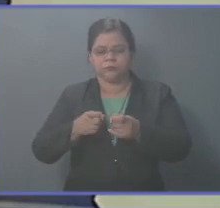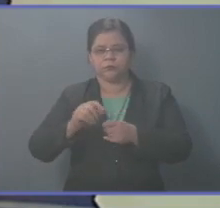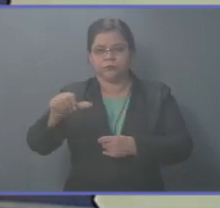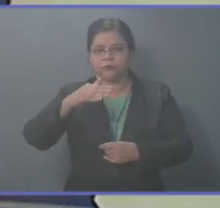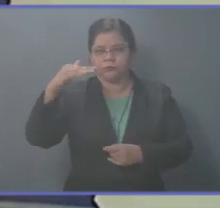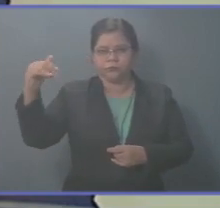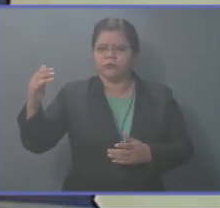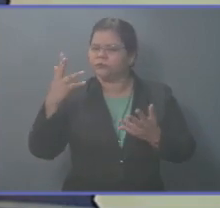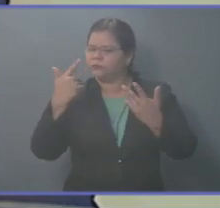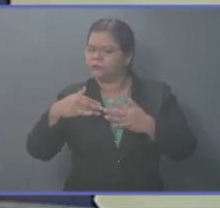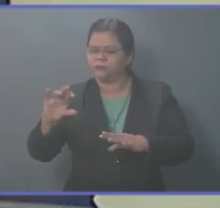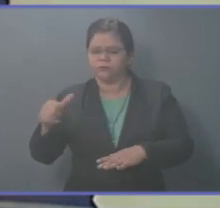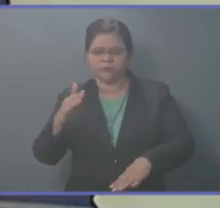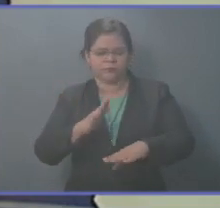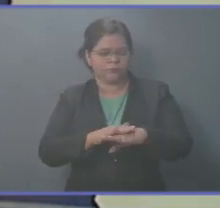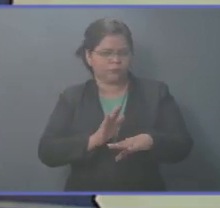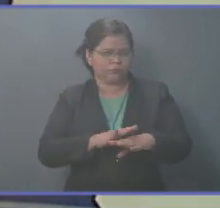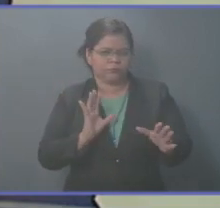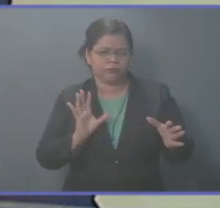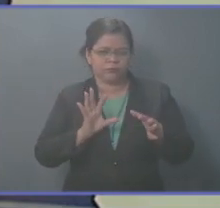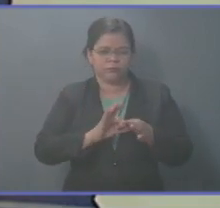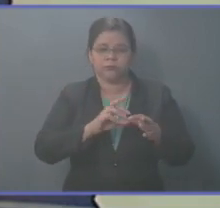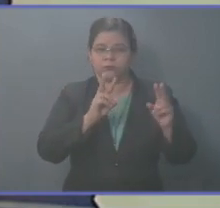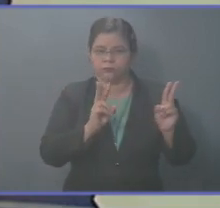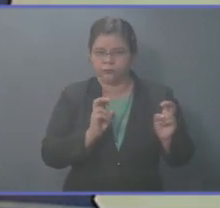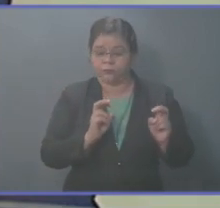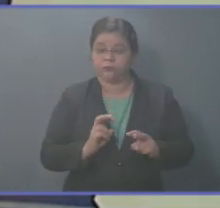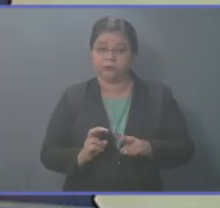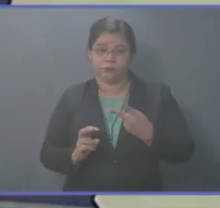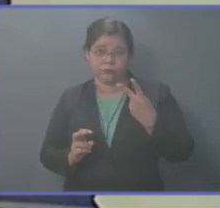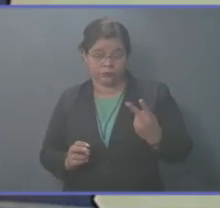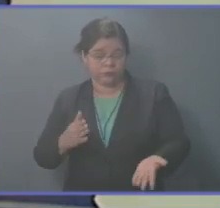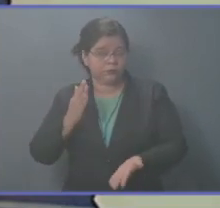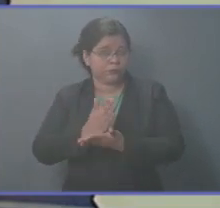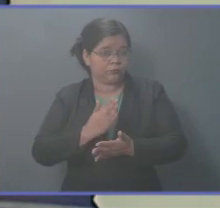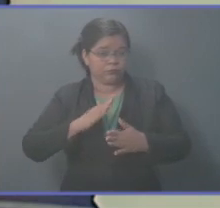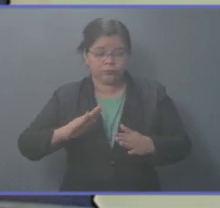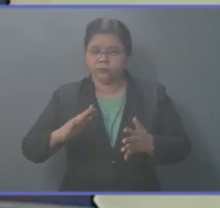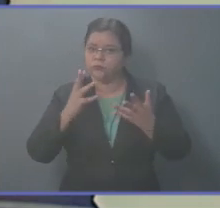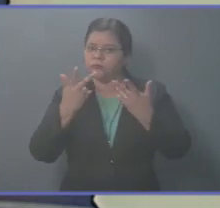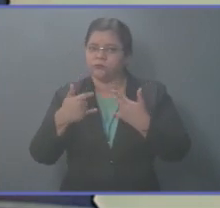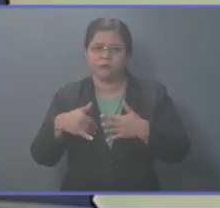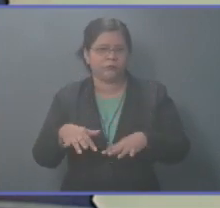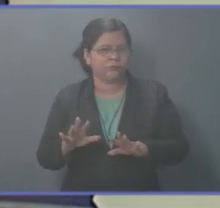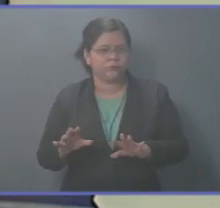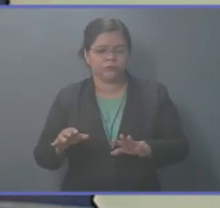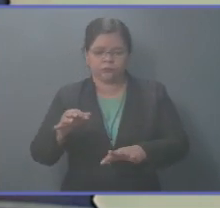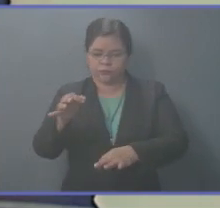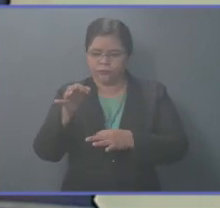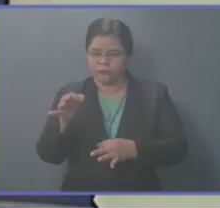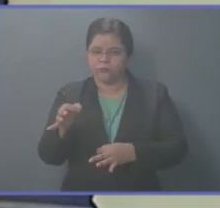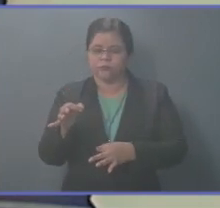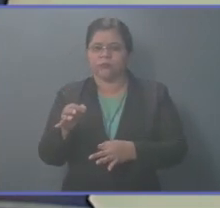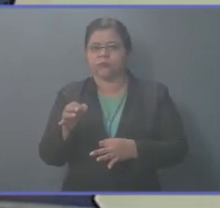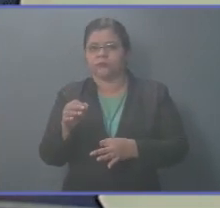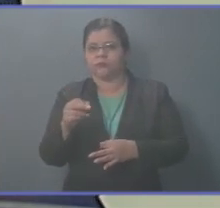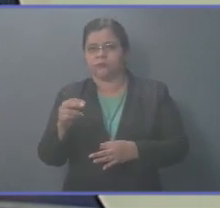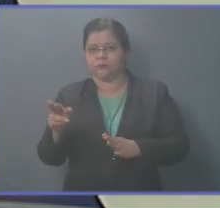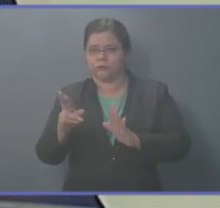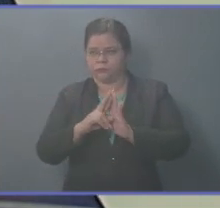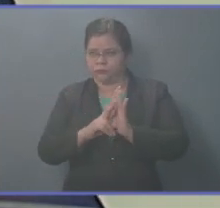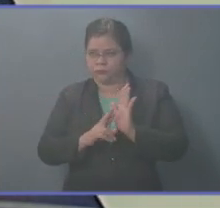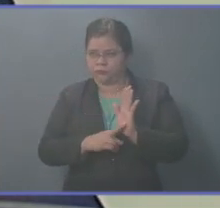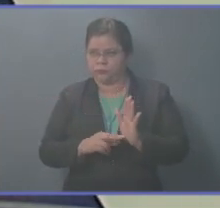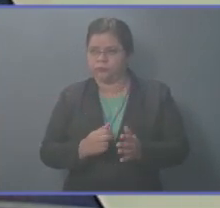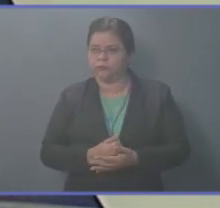otra convocatoria en relación al tema. Segundo, suspender los efectos de cualquier acto o norma que